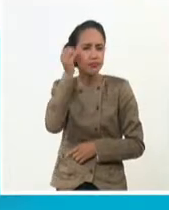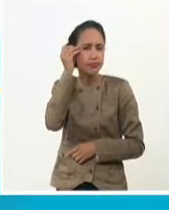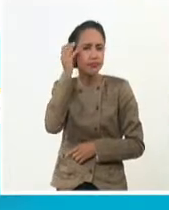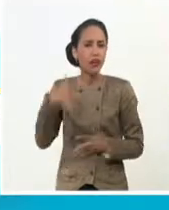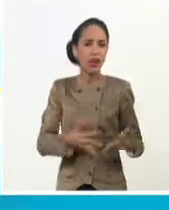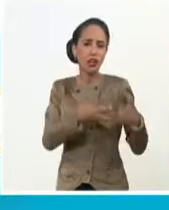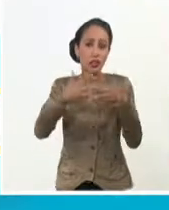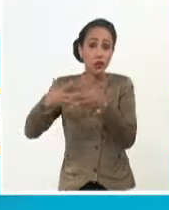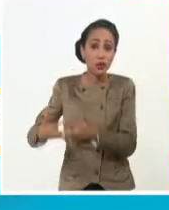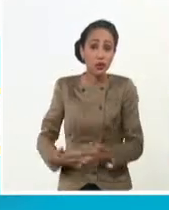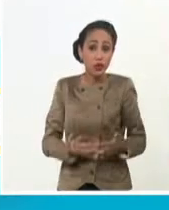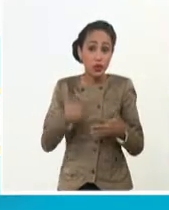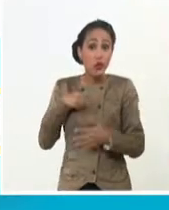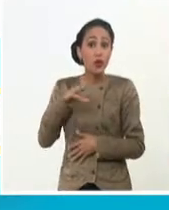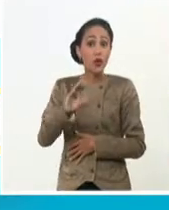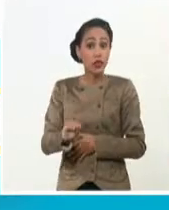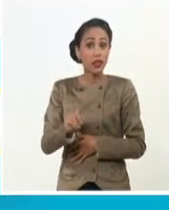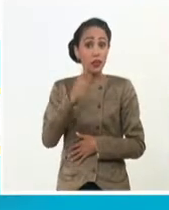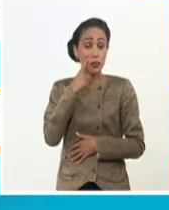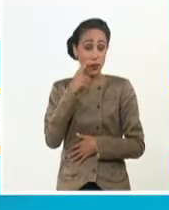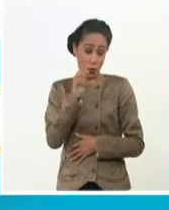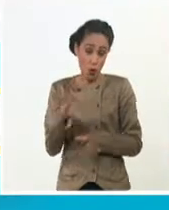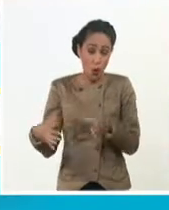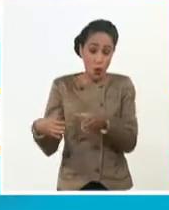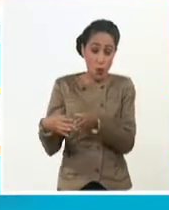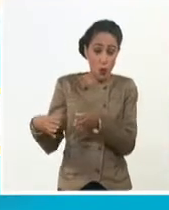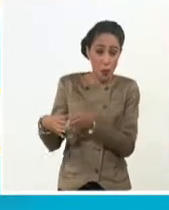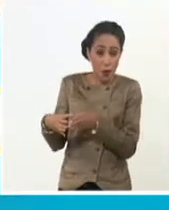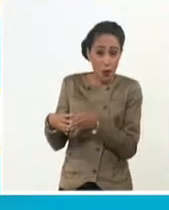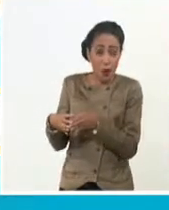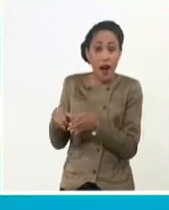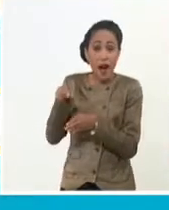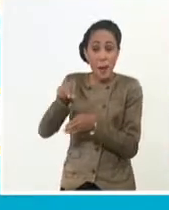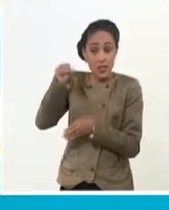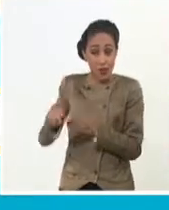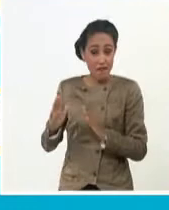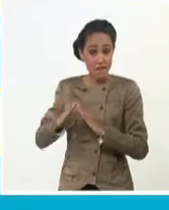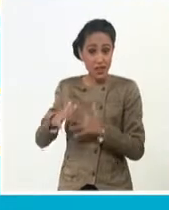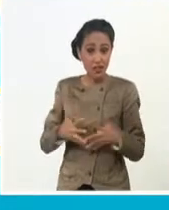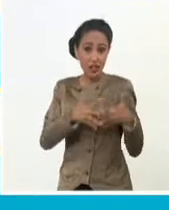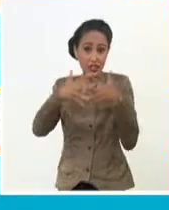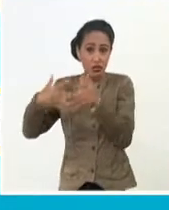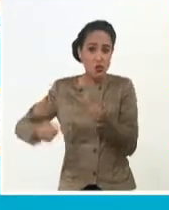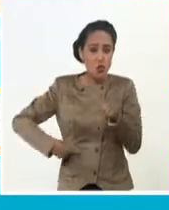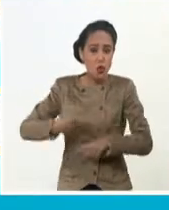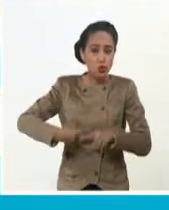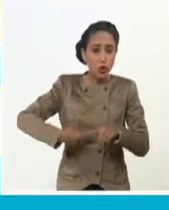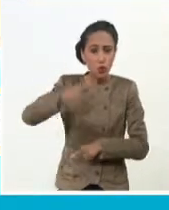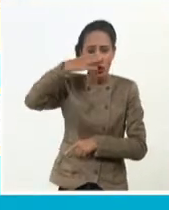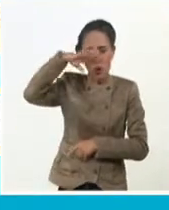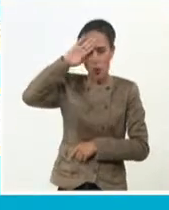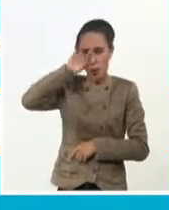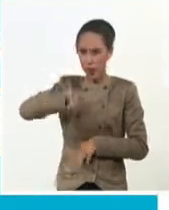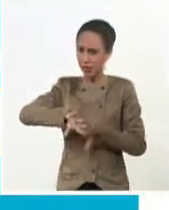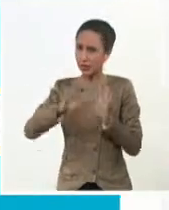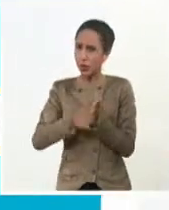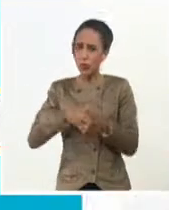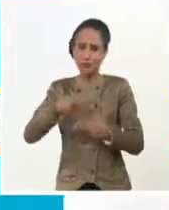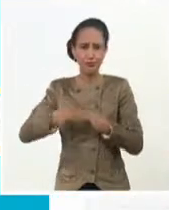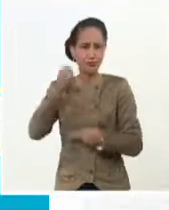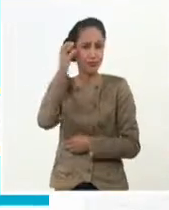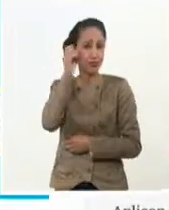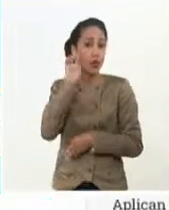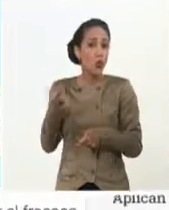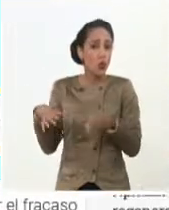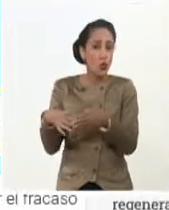mensaje subraya la influencia de los sectores anticubanos en dichas acciones y asegura que en la mayor de las Antillas estos grupos carecen